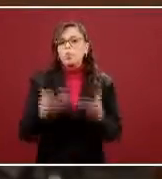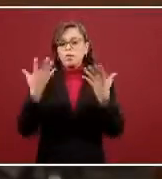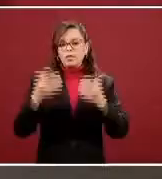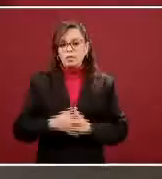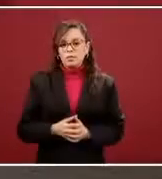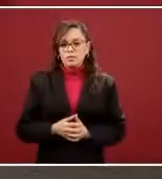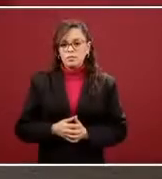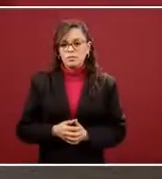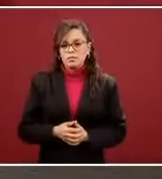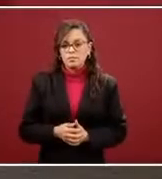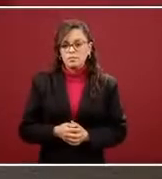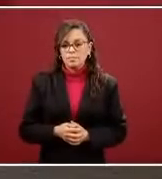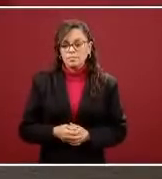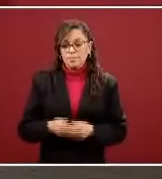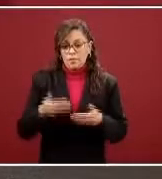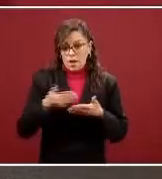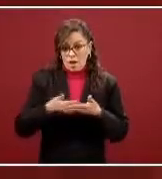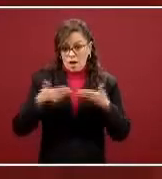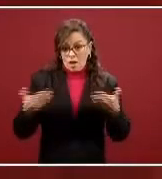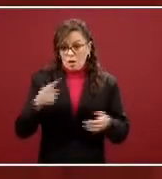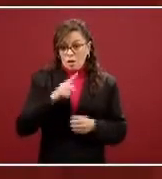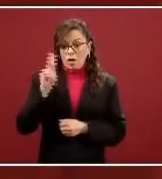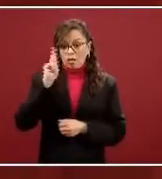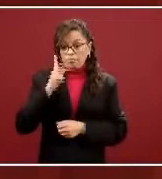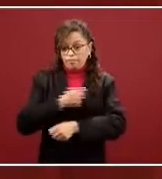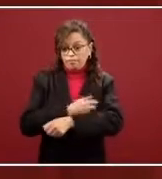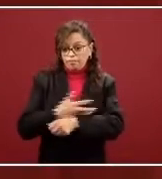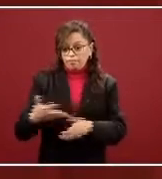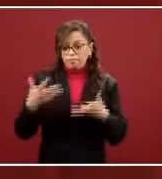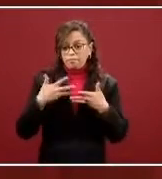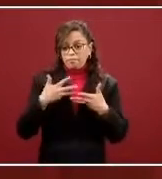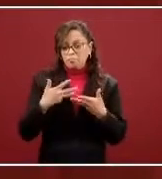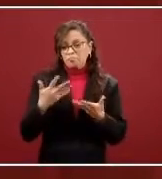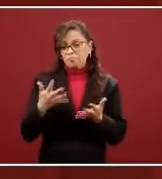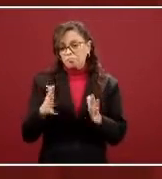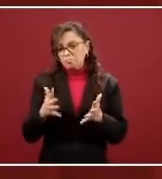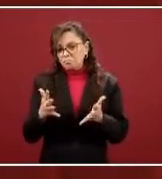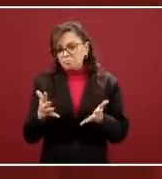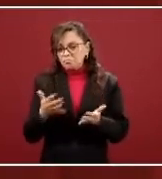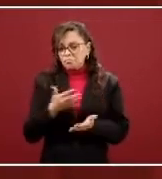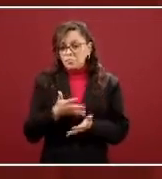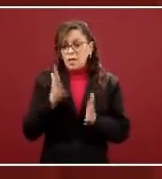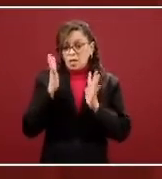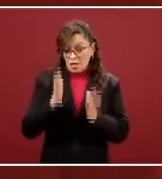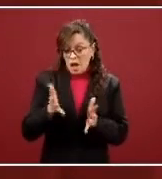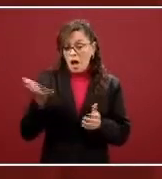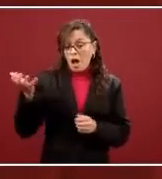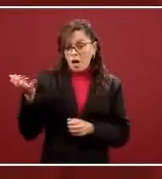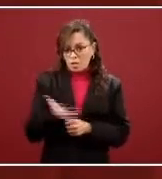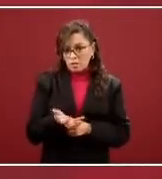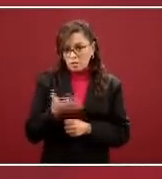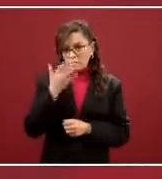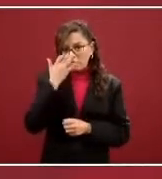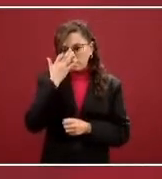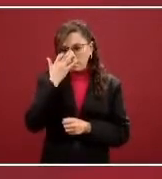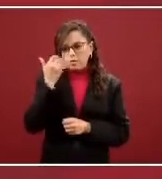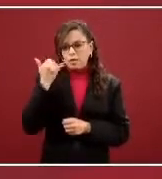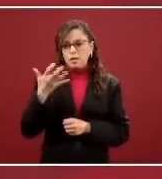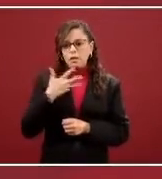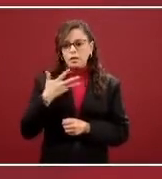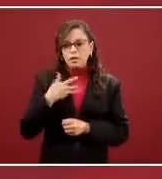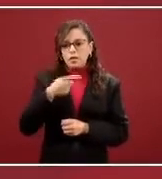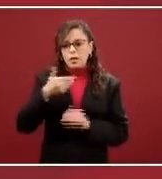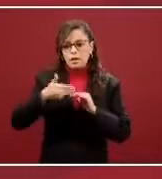Ok. Hasta el momento, las pruebas que se tienen son un poco más realizadas y que se distribuyen lógicamente entre pruebas que han